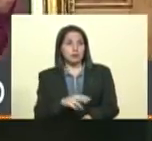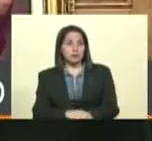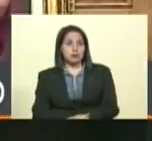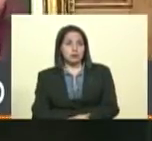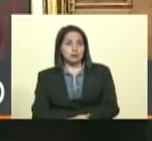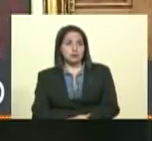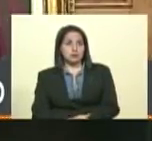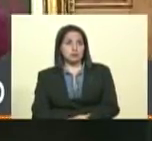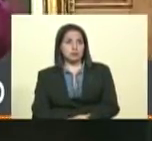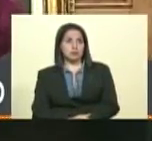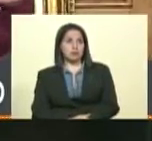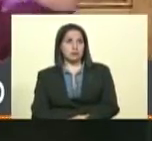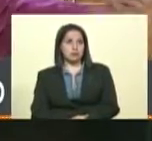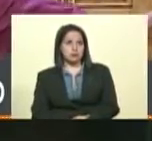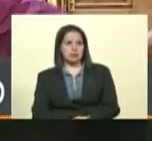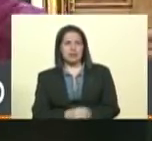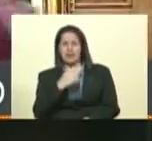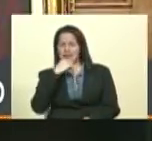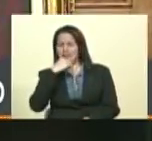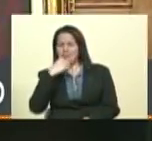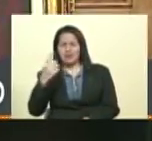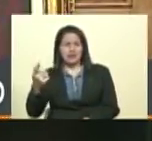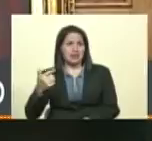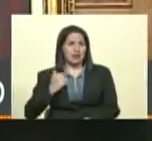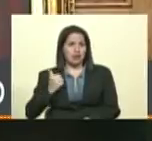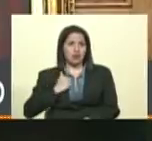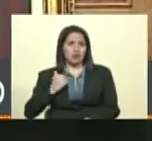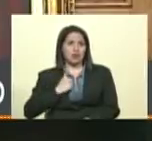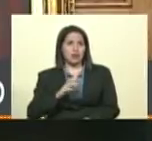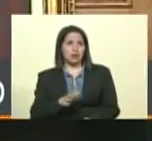República. Diga lo que diga